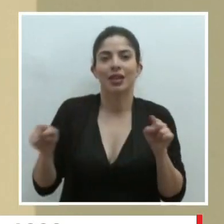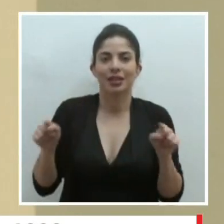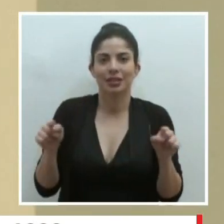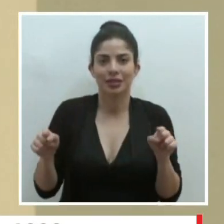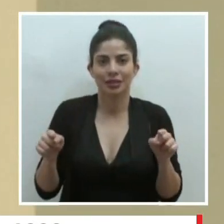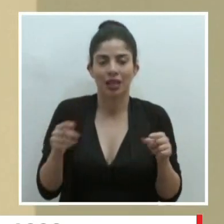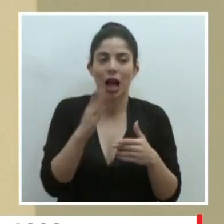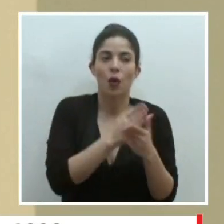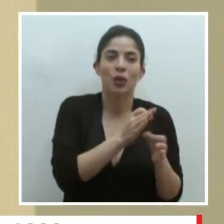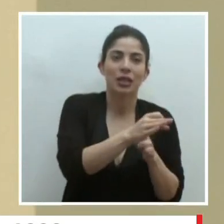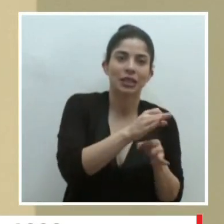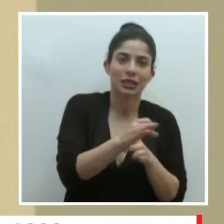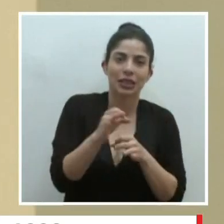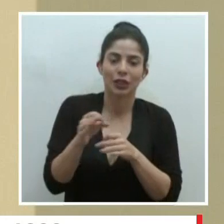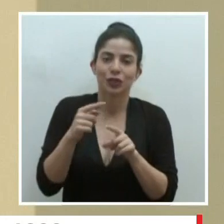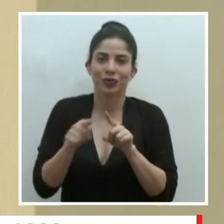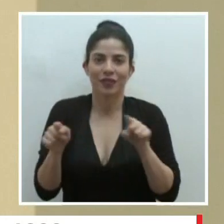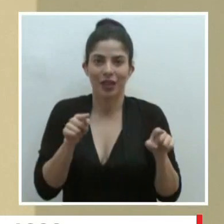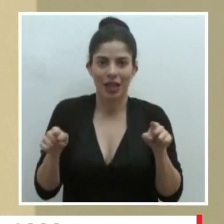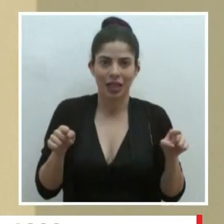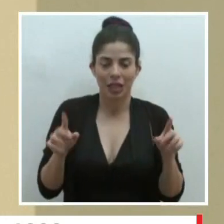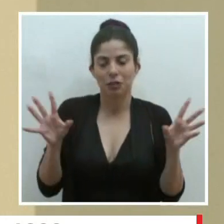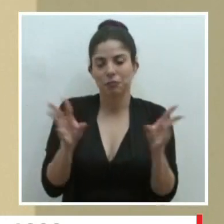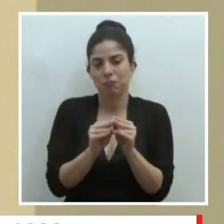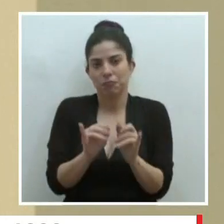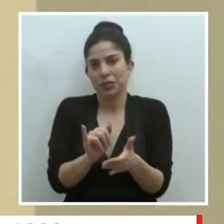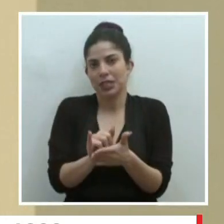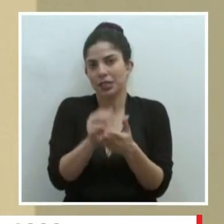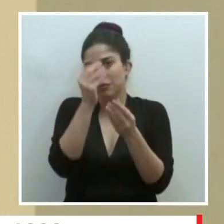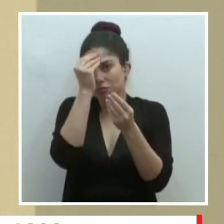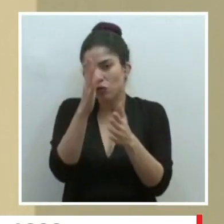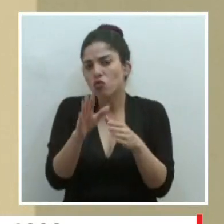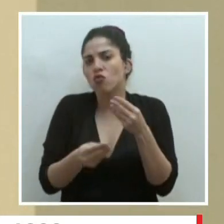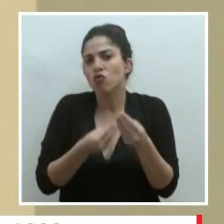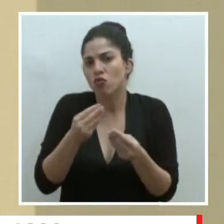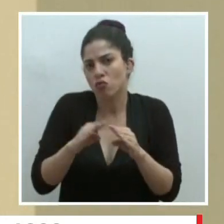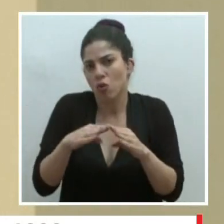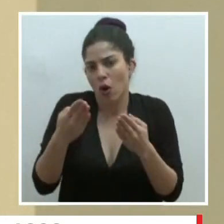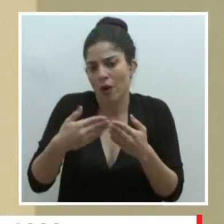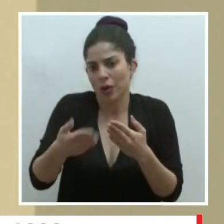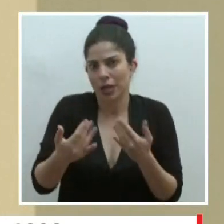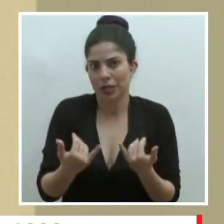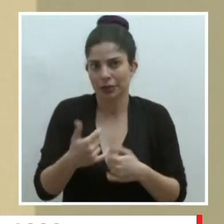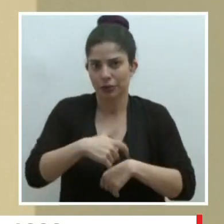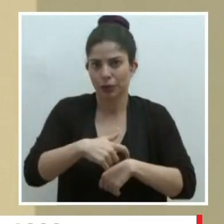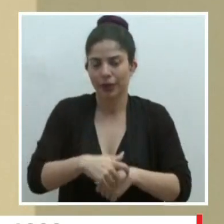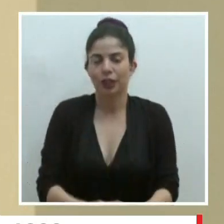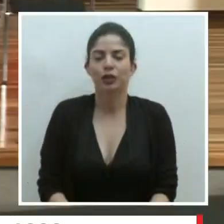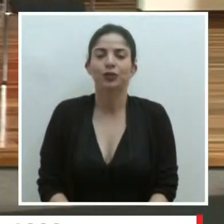distritos. Ese sería el reporte de la reapertura para este momento.